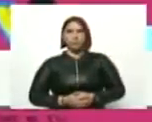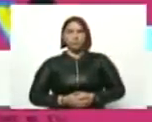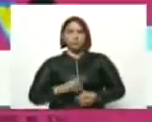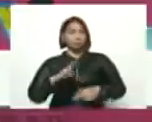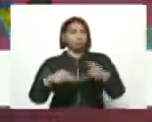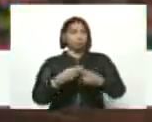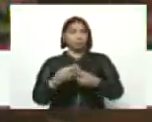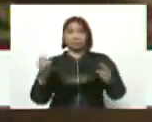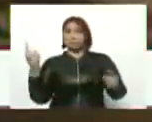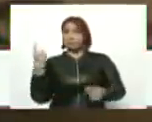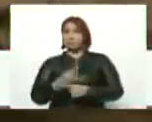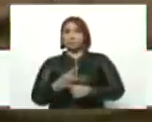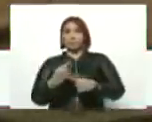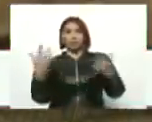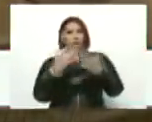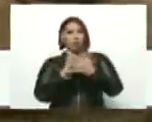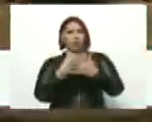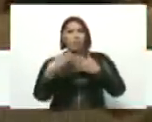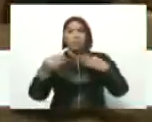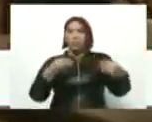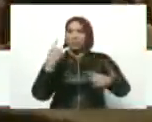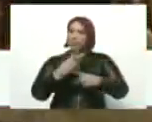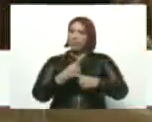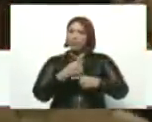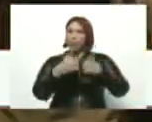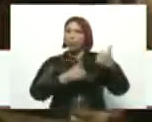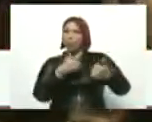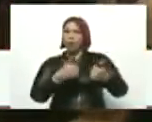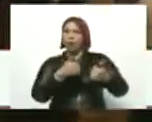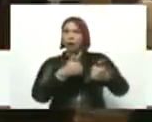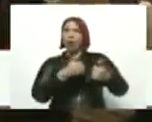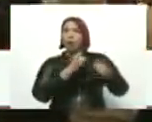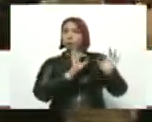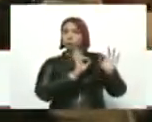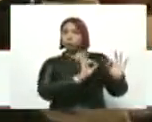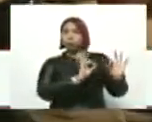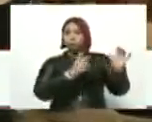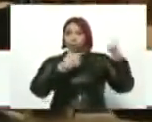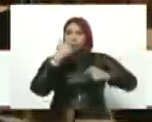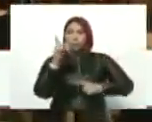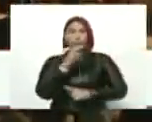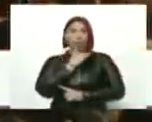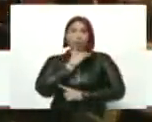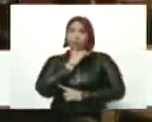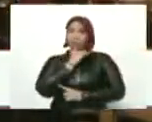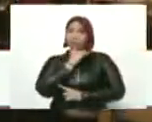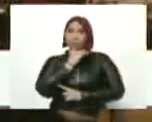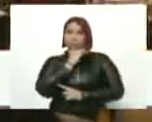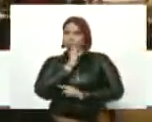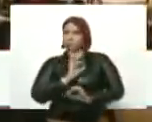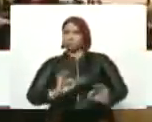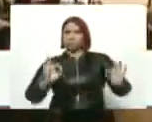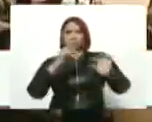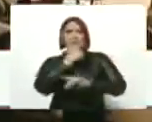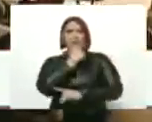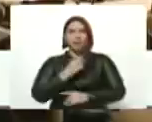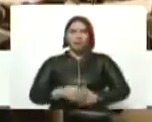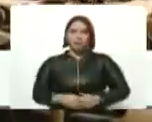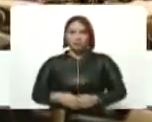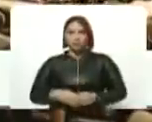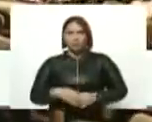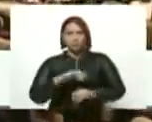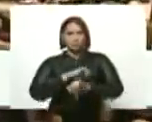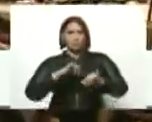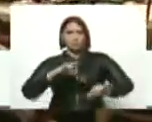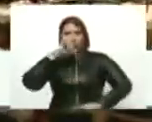Nadie debe estar confundido con eso. El modelo es el modelo de Chávez. Pero no ha sido para nada fácil estos últimos